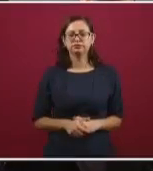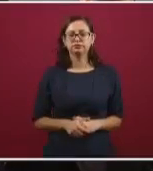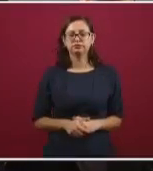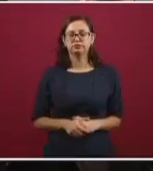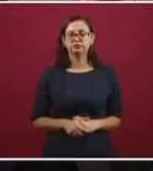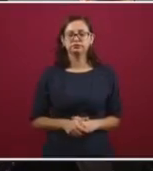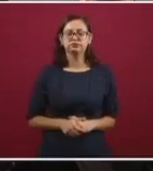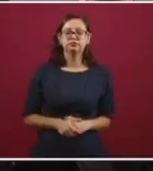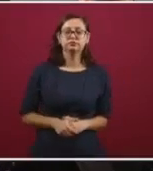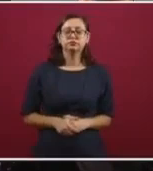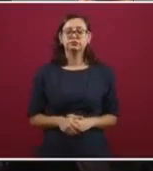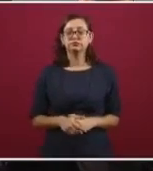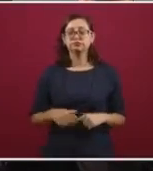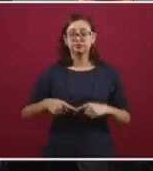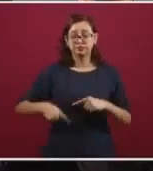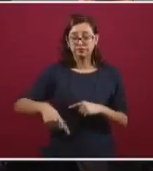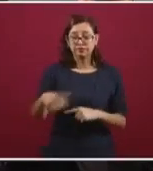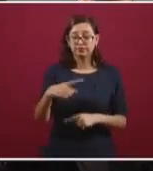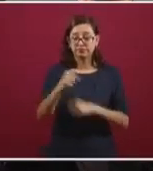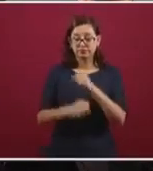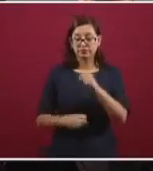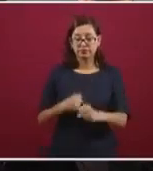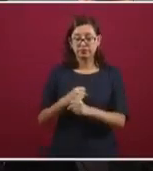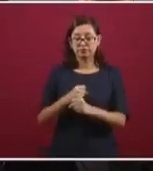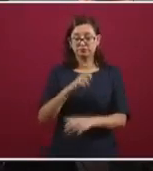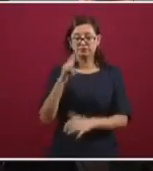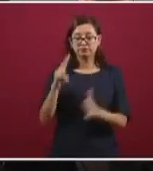Para el presente año,